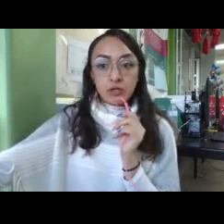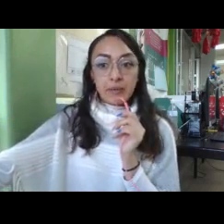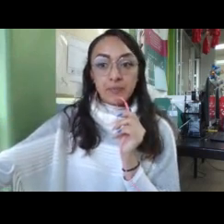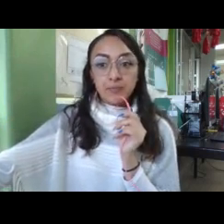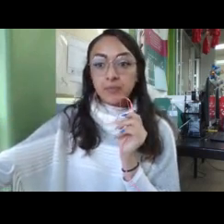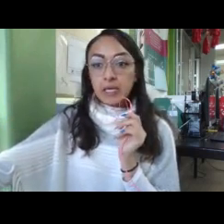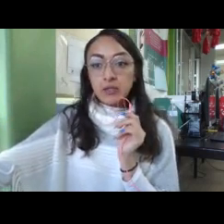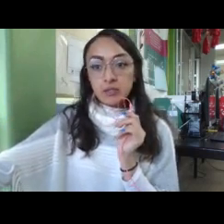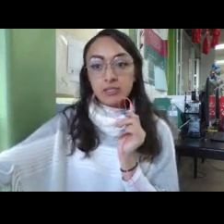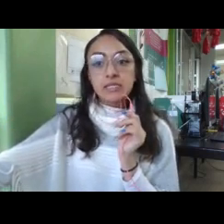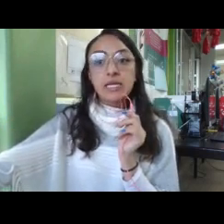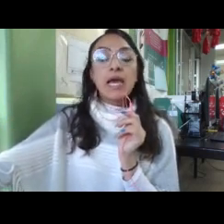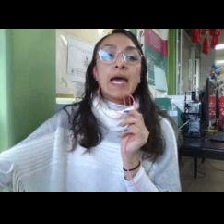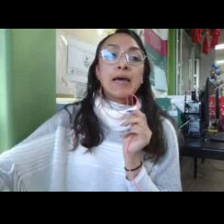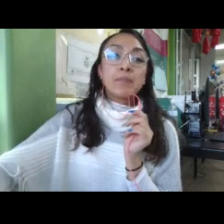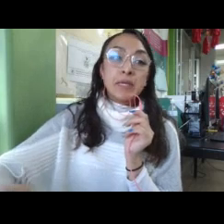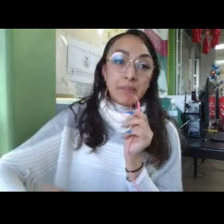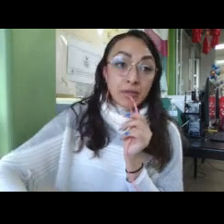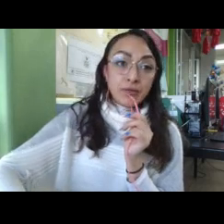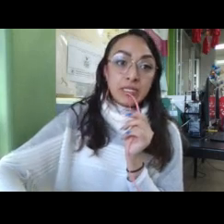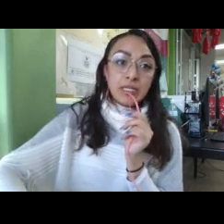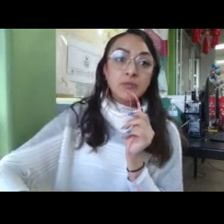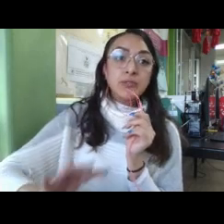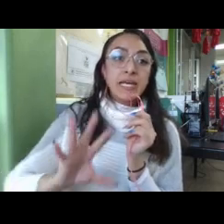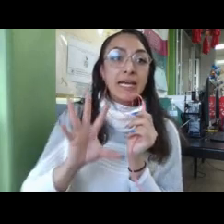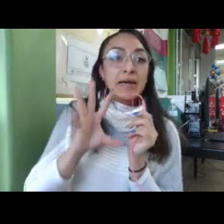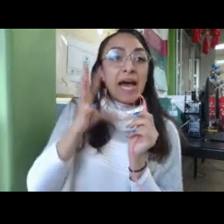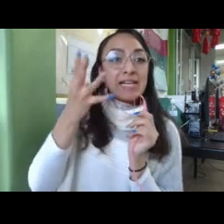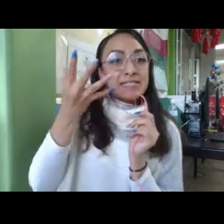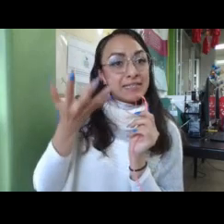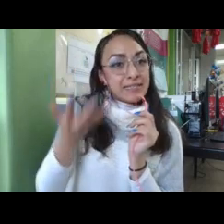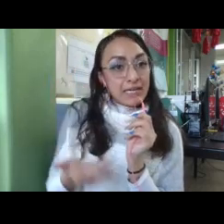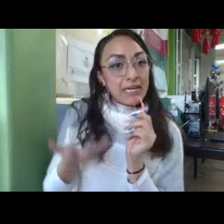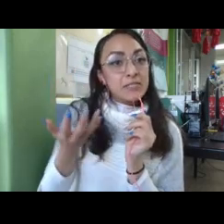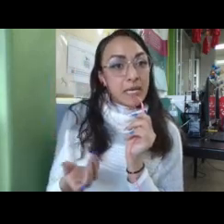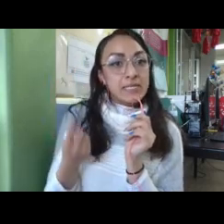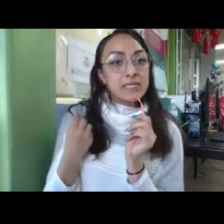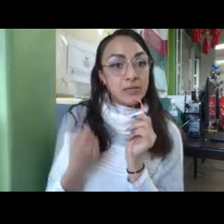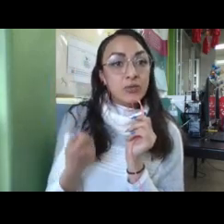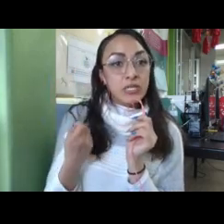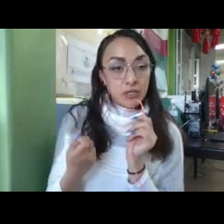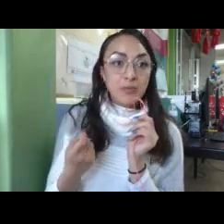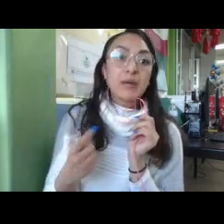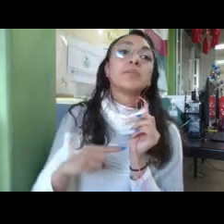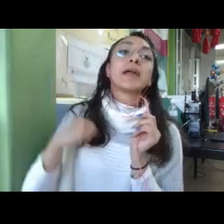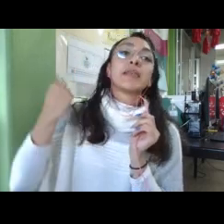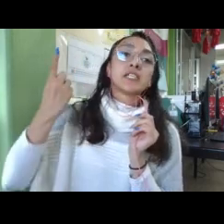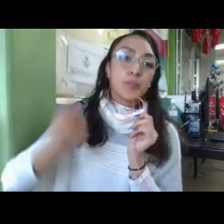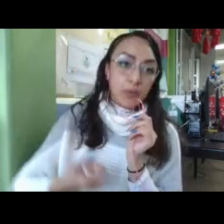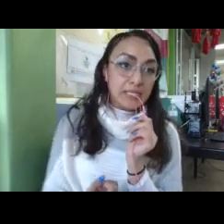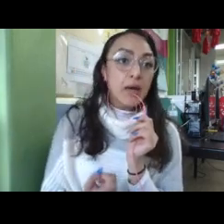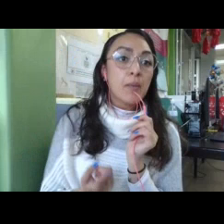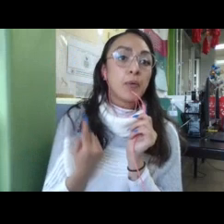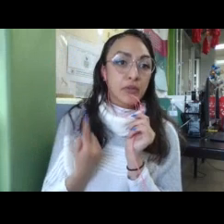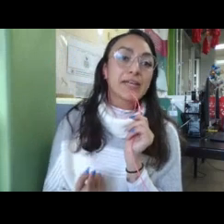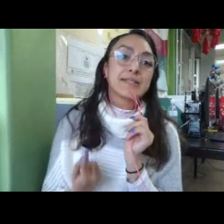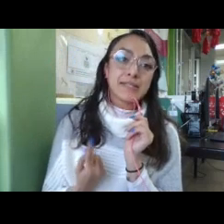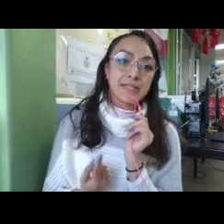un idioma. Entonces, primero tenemos que asentar las bases de un idioma para